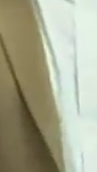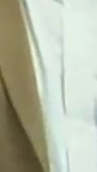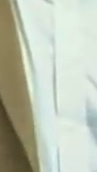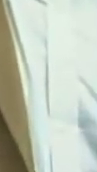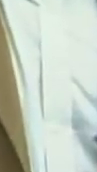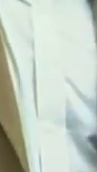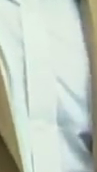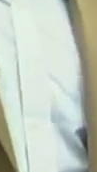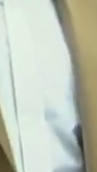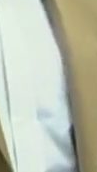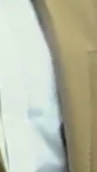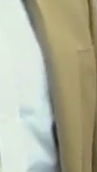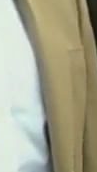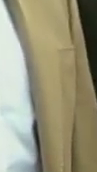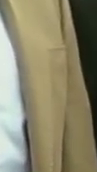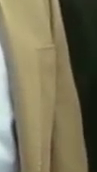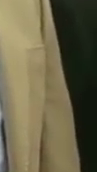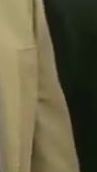gobierno